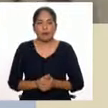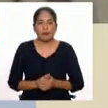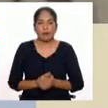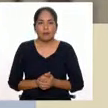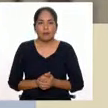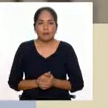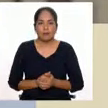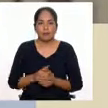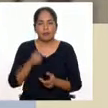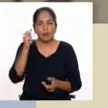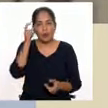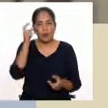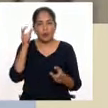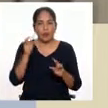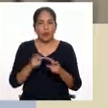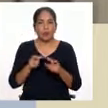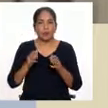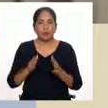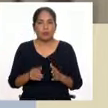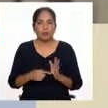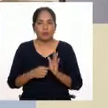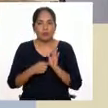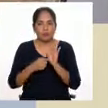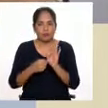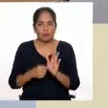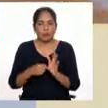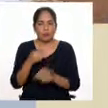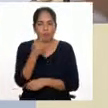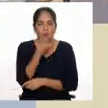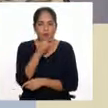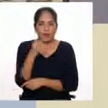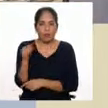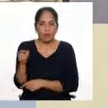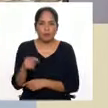congresista que representa la región Ucayali.